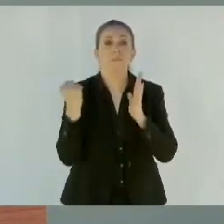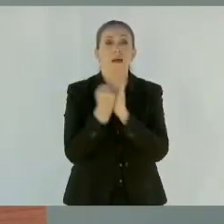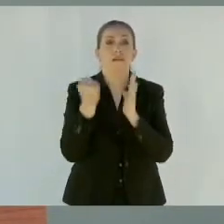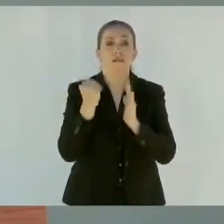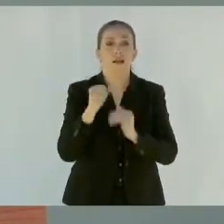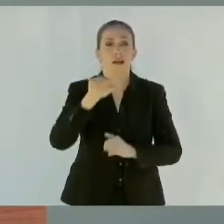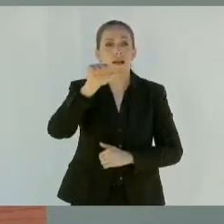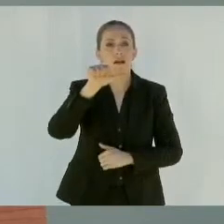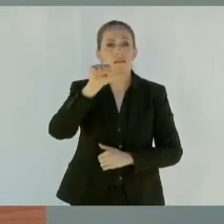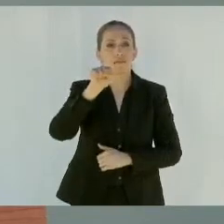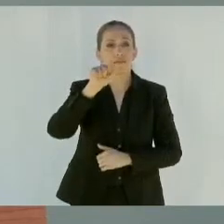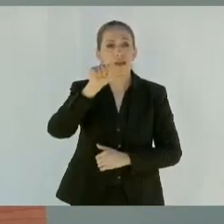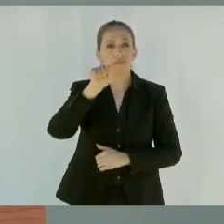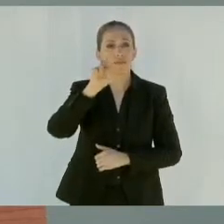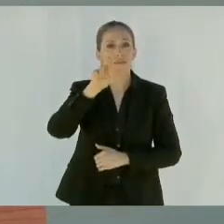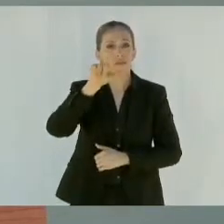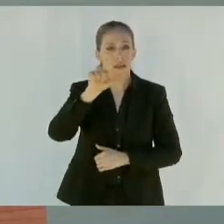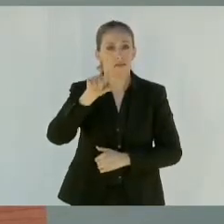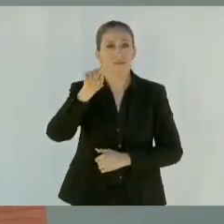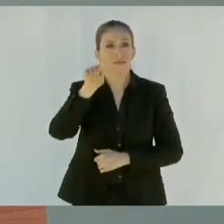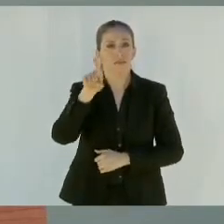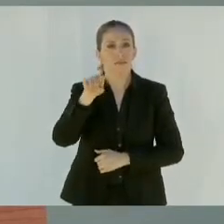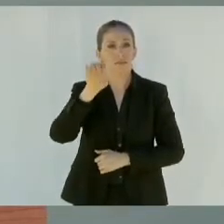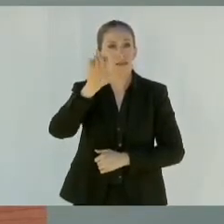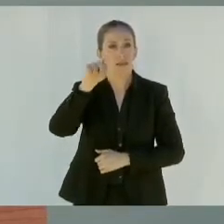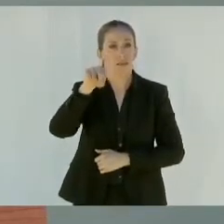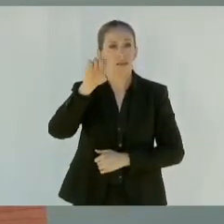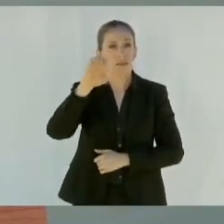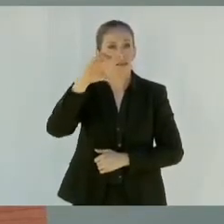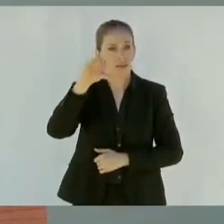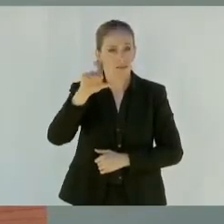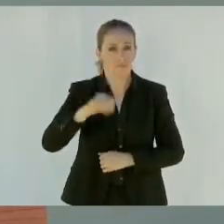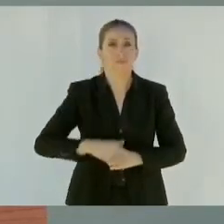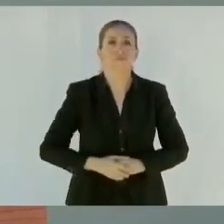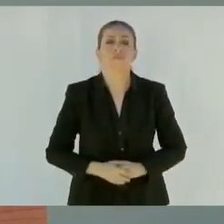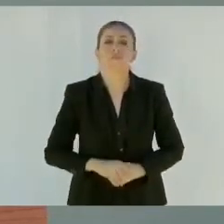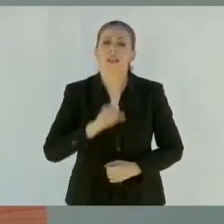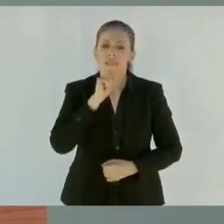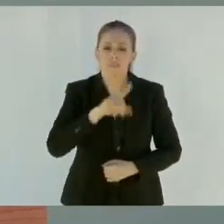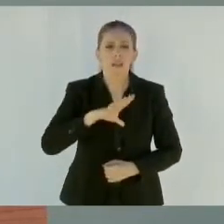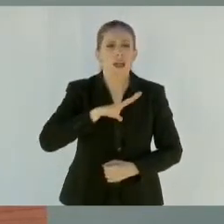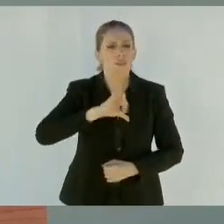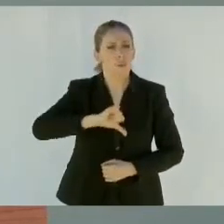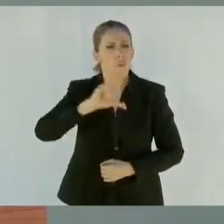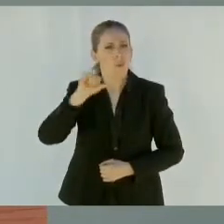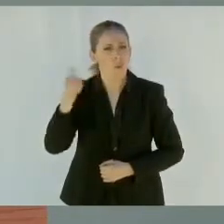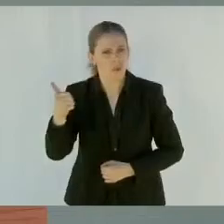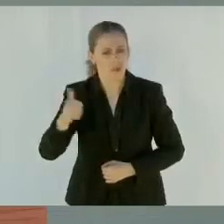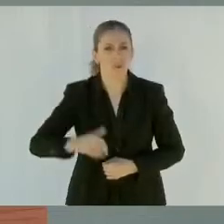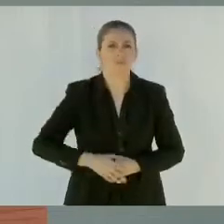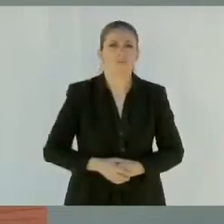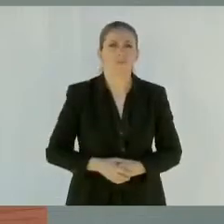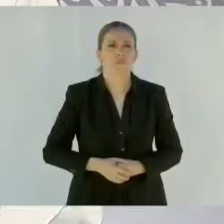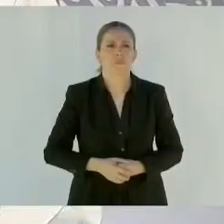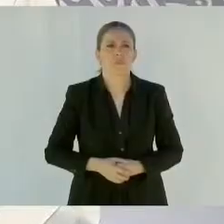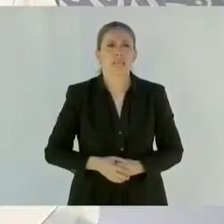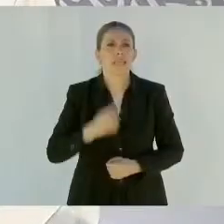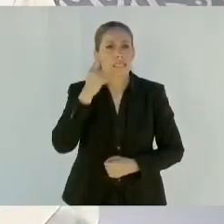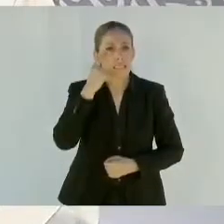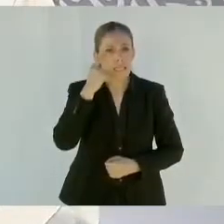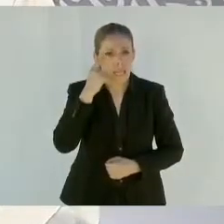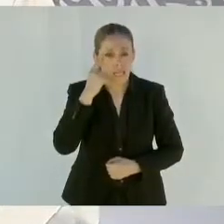AstraZeneca. También hay una vacuna de una farmacéutica china que está